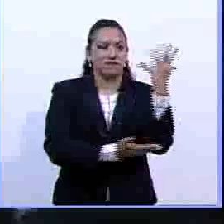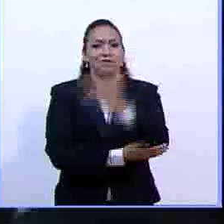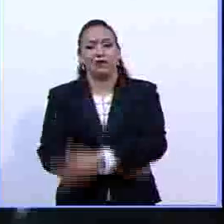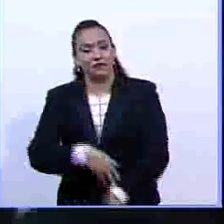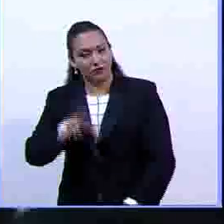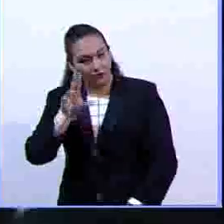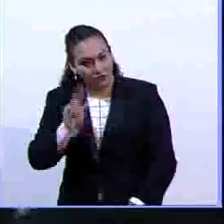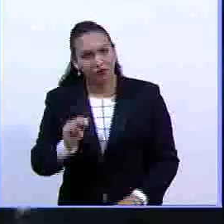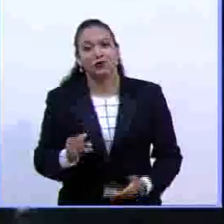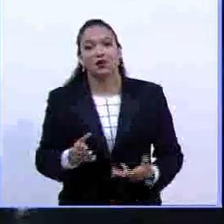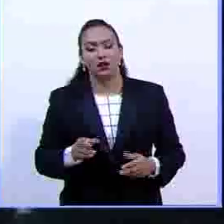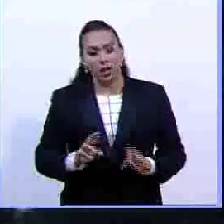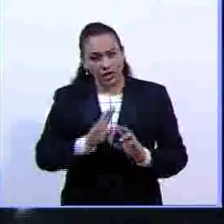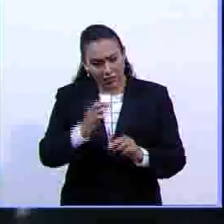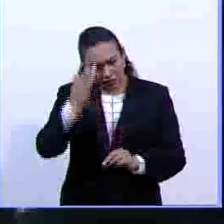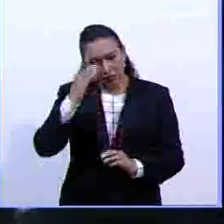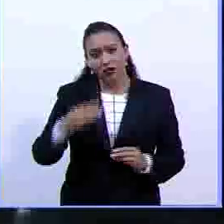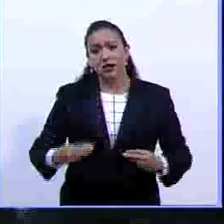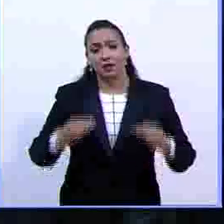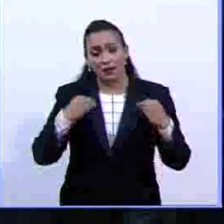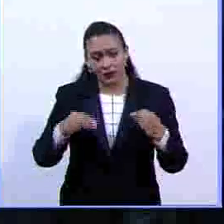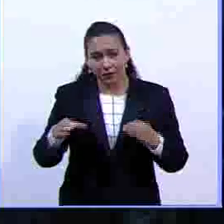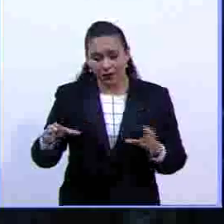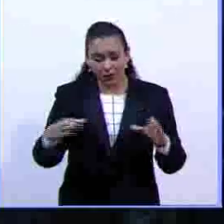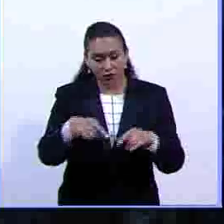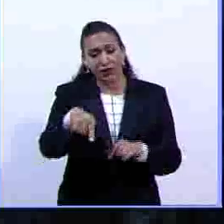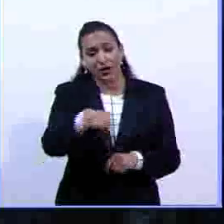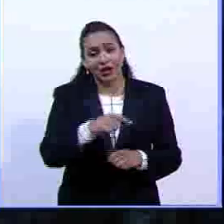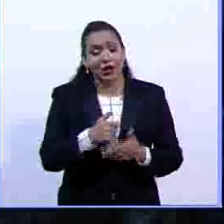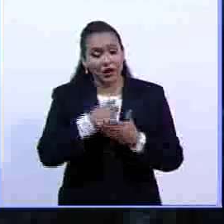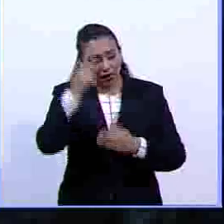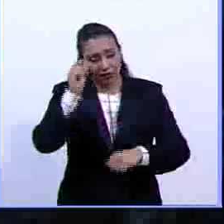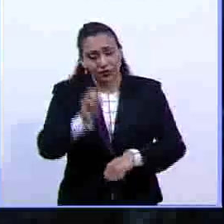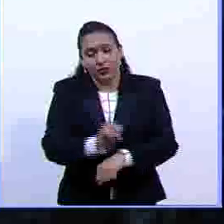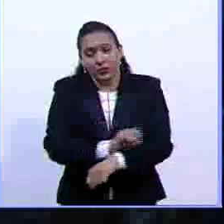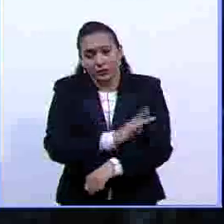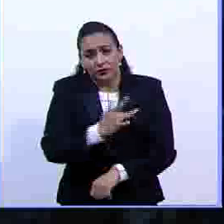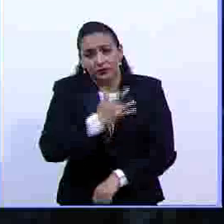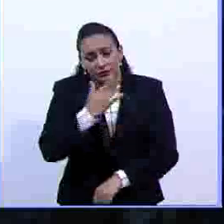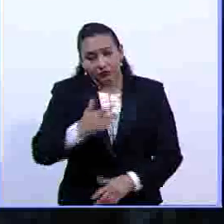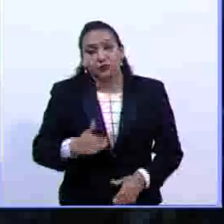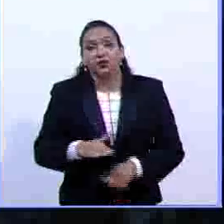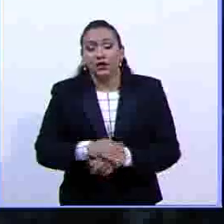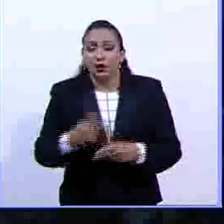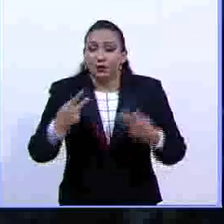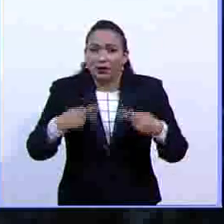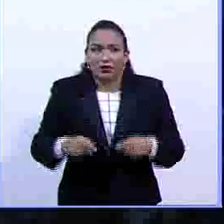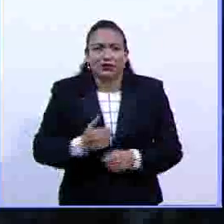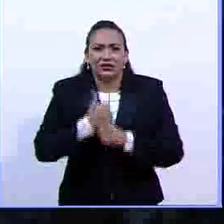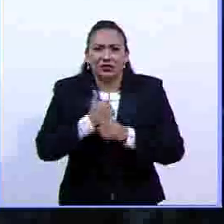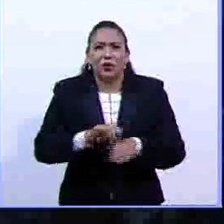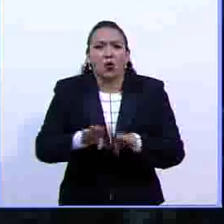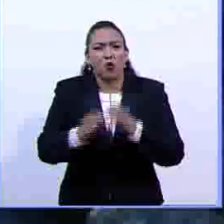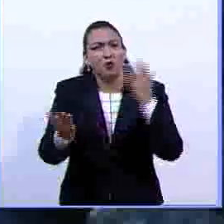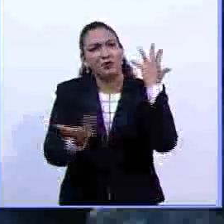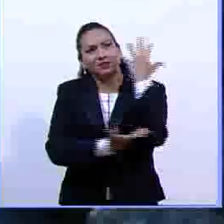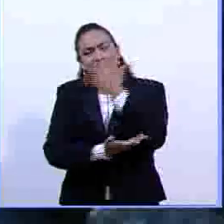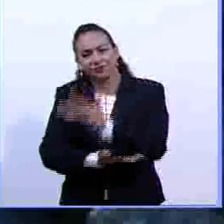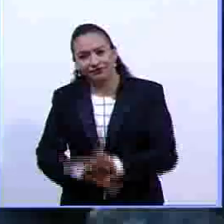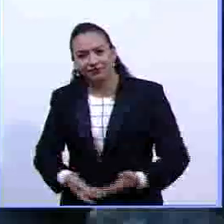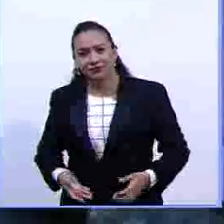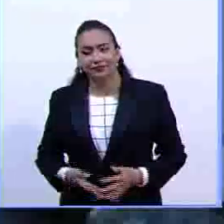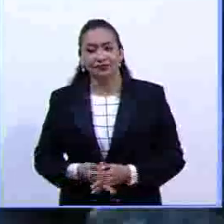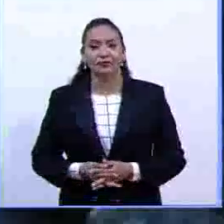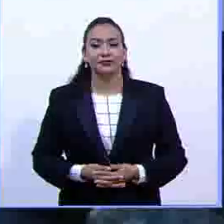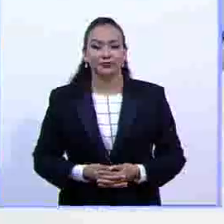las afectaciones comunitarias, ambientales y emocionales incluso generadas por la tala clandestina.